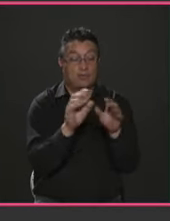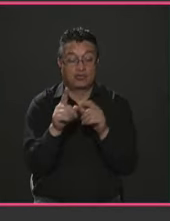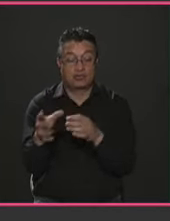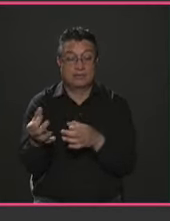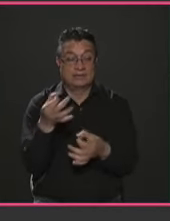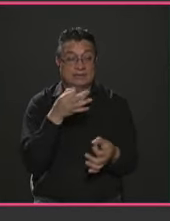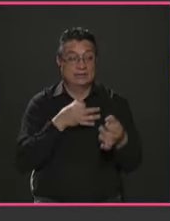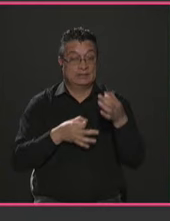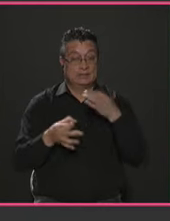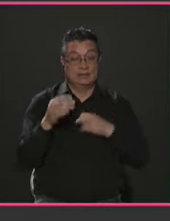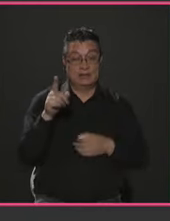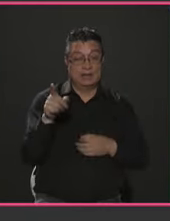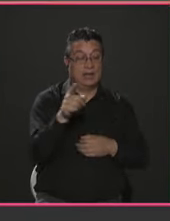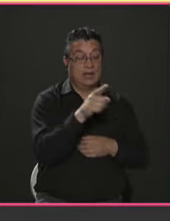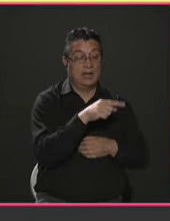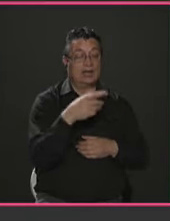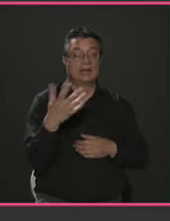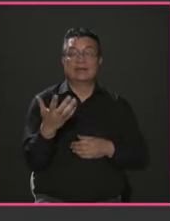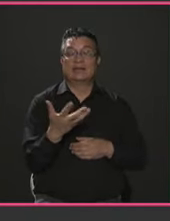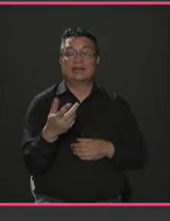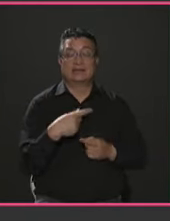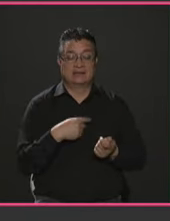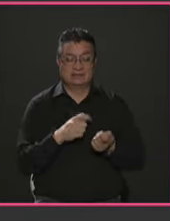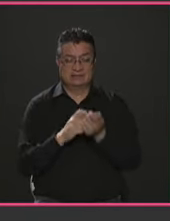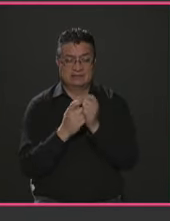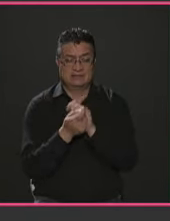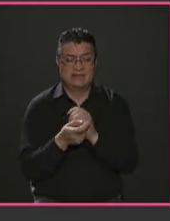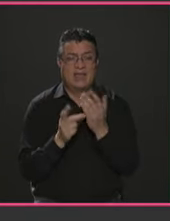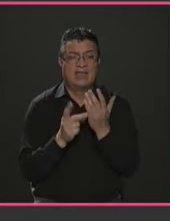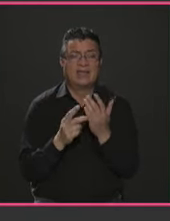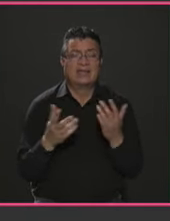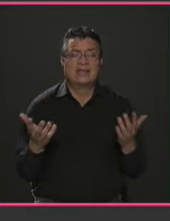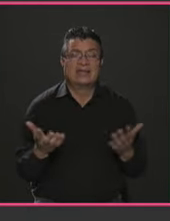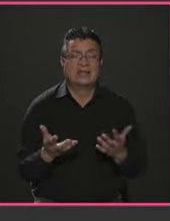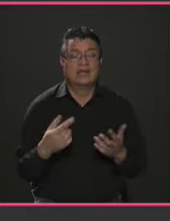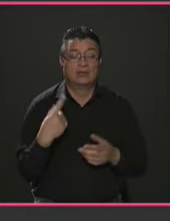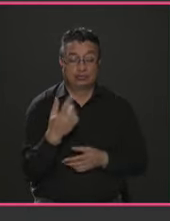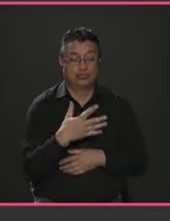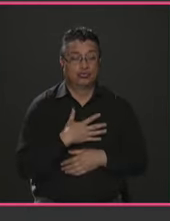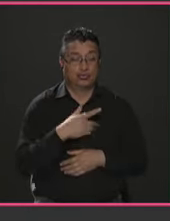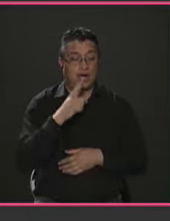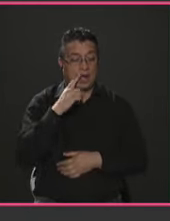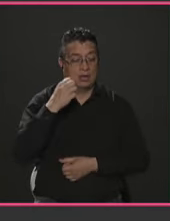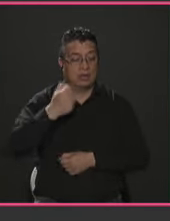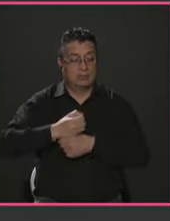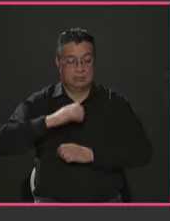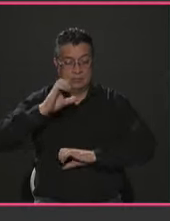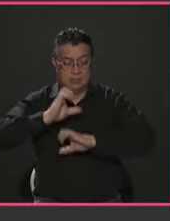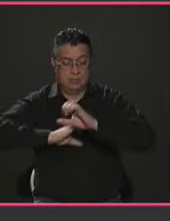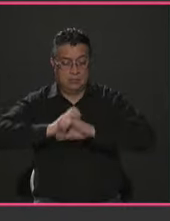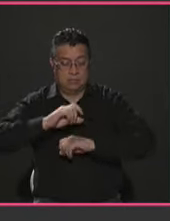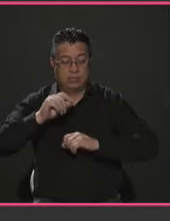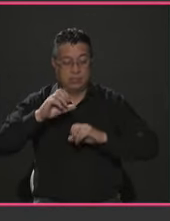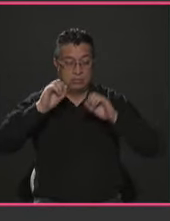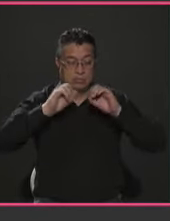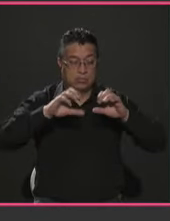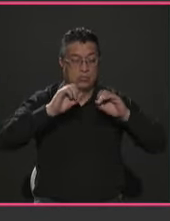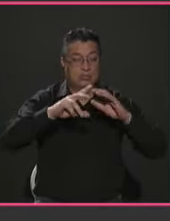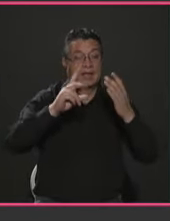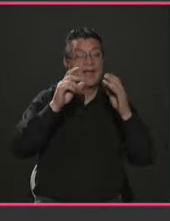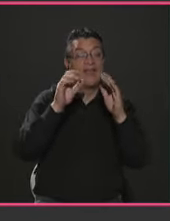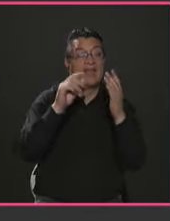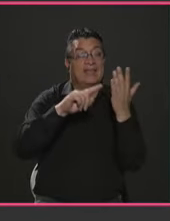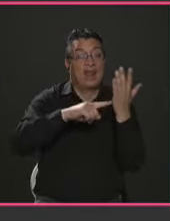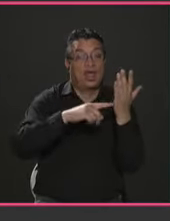nos decían eh qué es esto de la transición digital porque nosotros tenemos empleadores que nos están pidiendo que formemos en tecnologías digitales